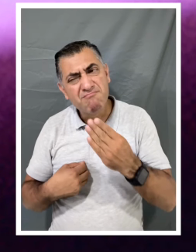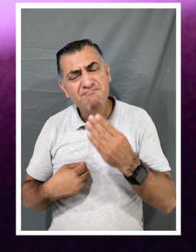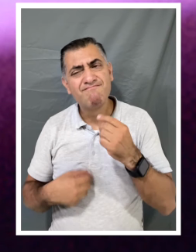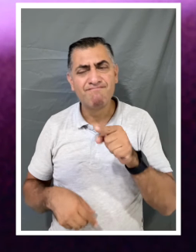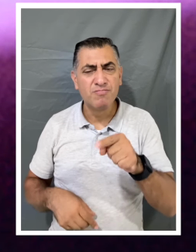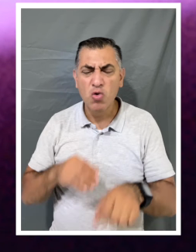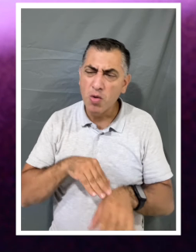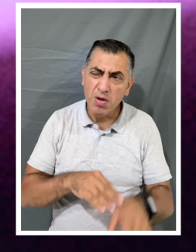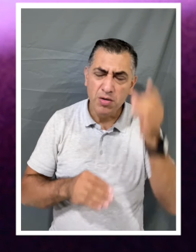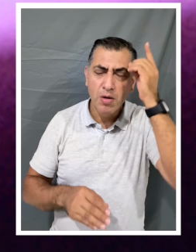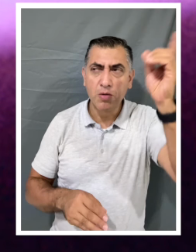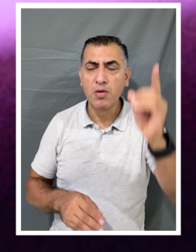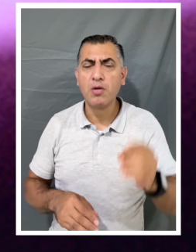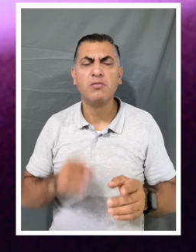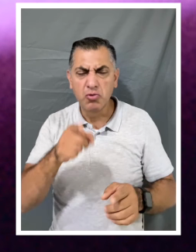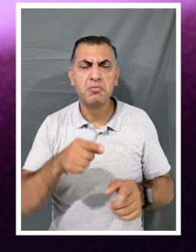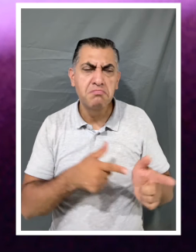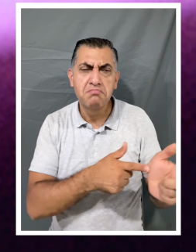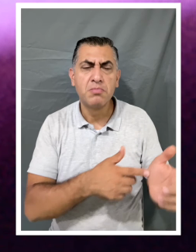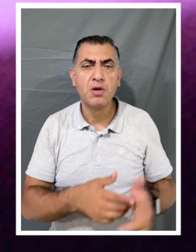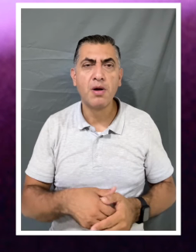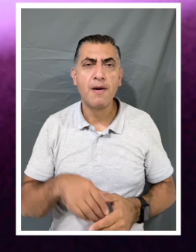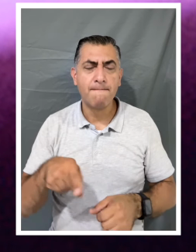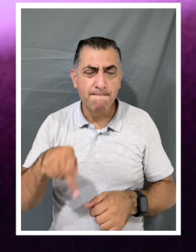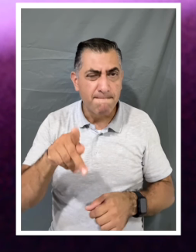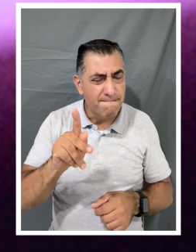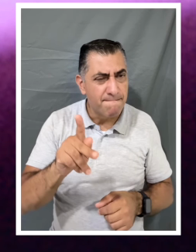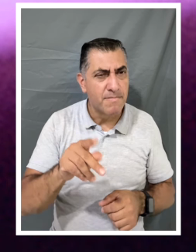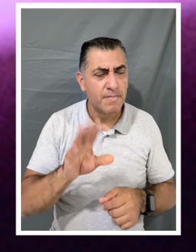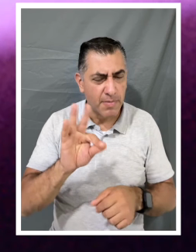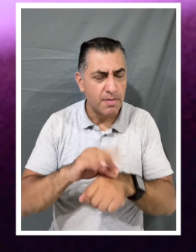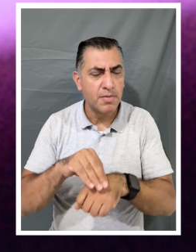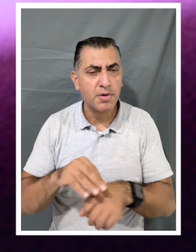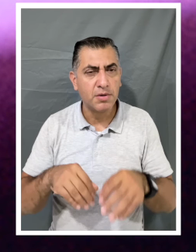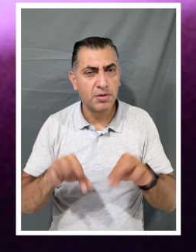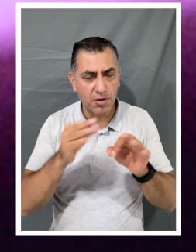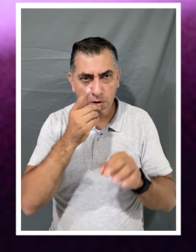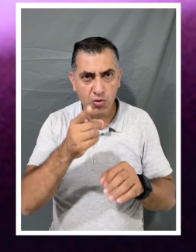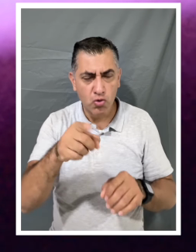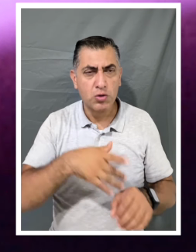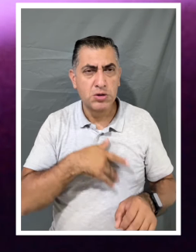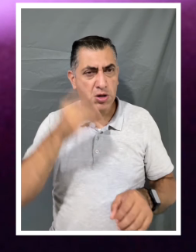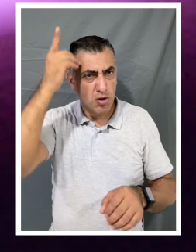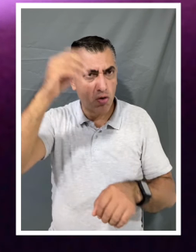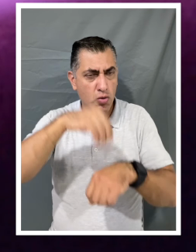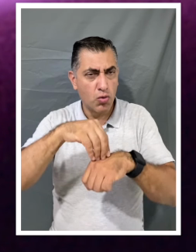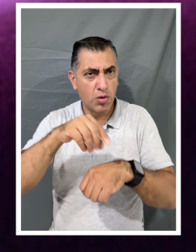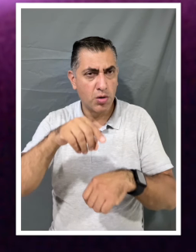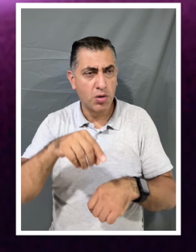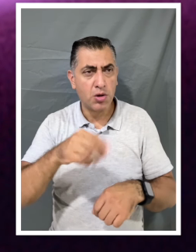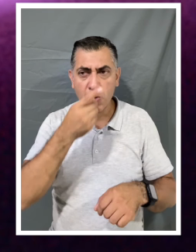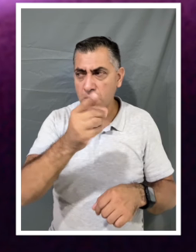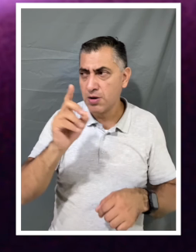qué bueno que fuiste obediente a Dios síguelo Haciendo Ahora quiero decir otra cosa muy importante si un día sientes que Dios pone algo para